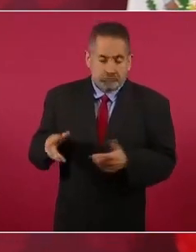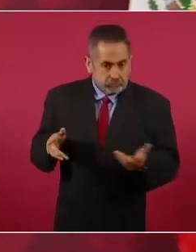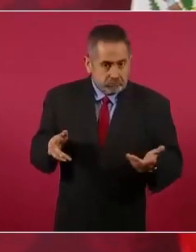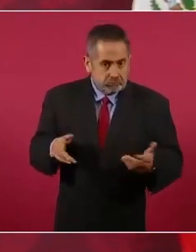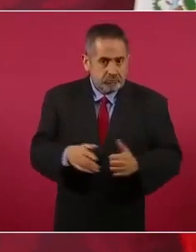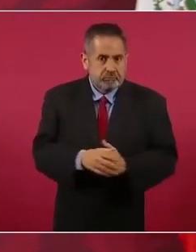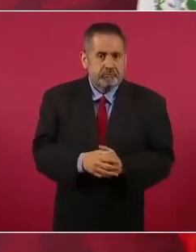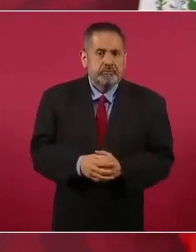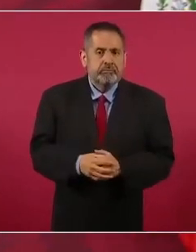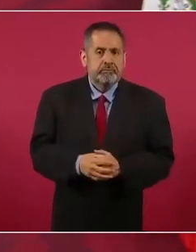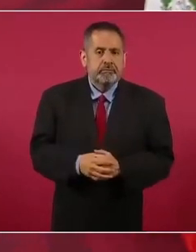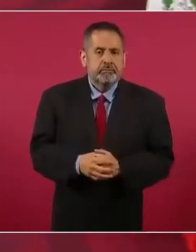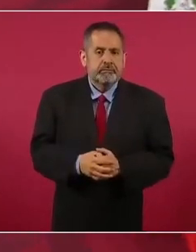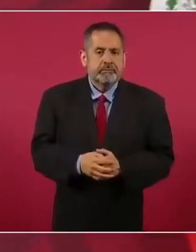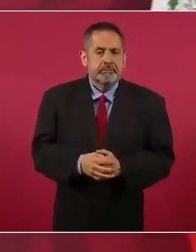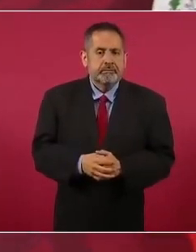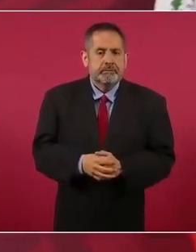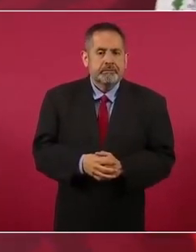No